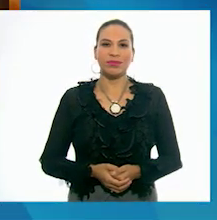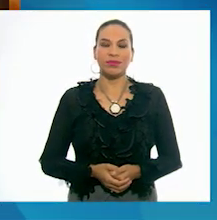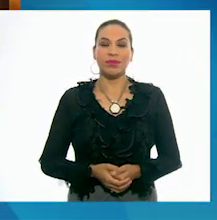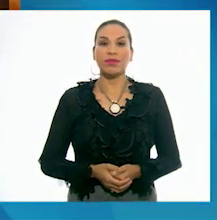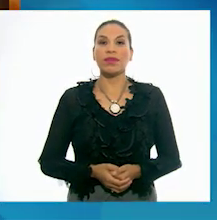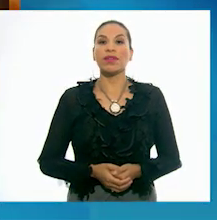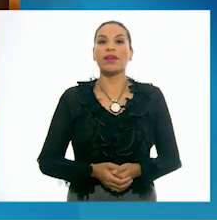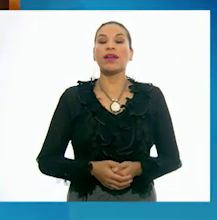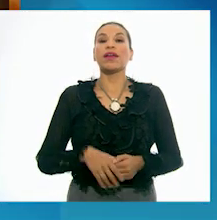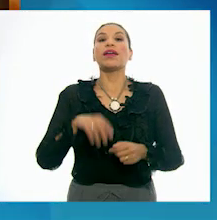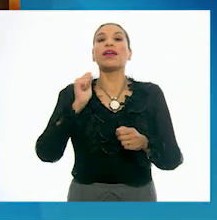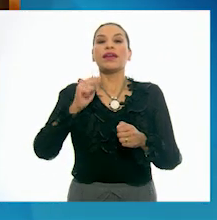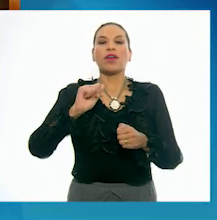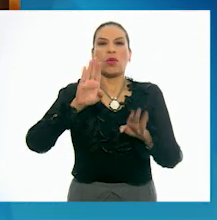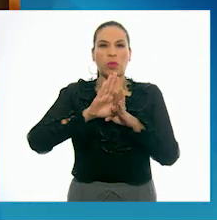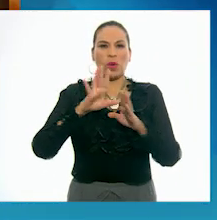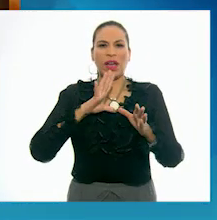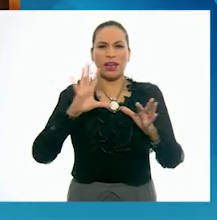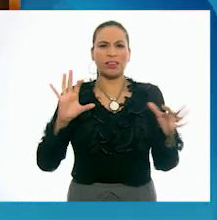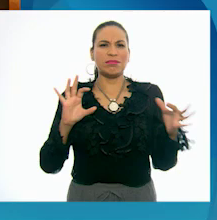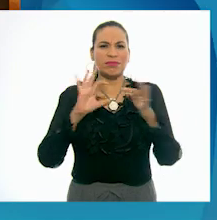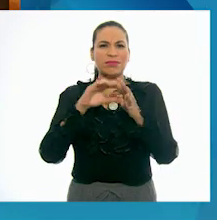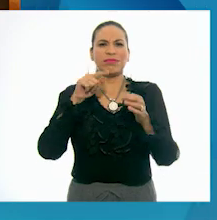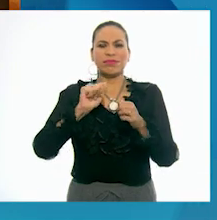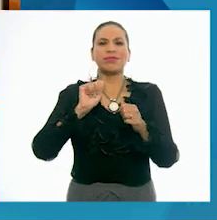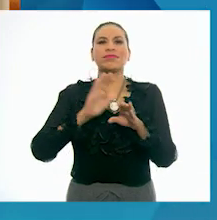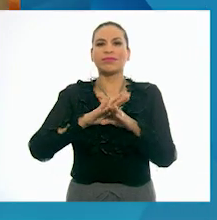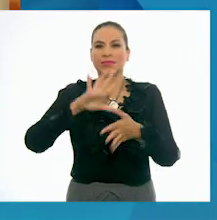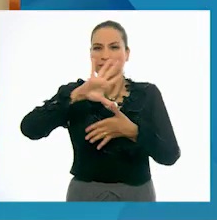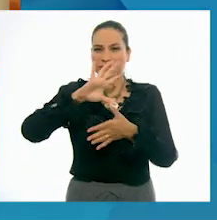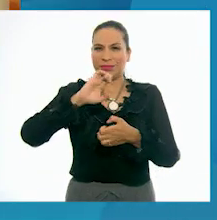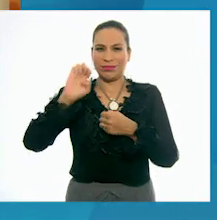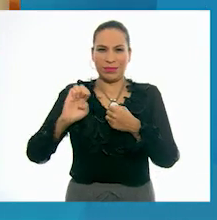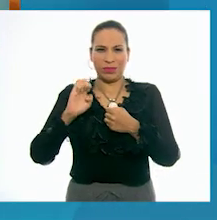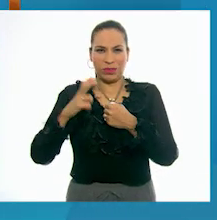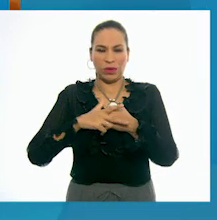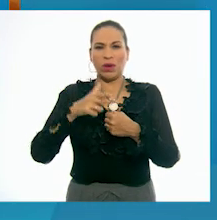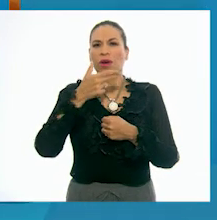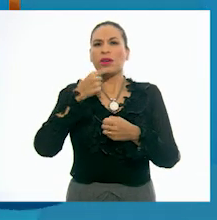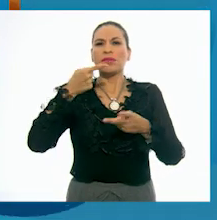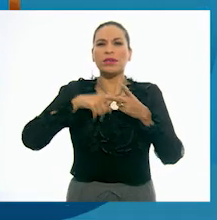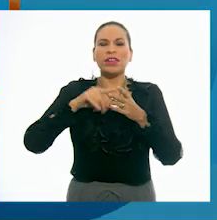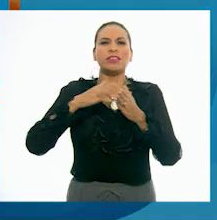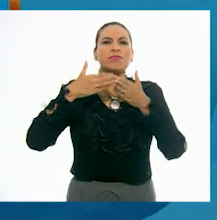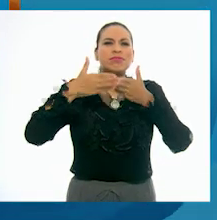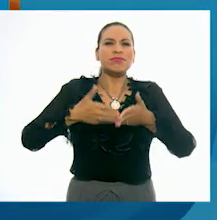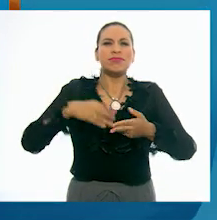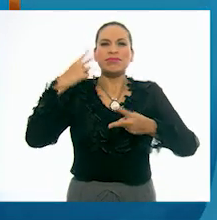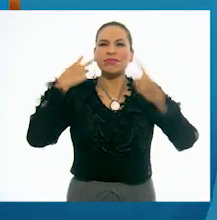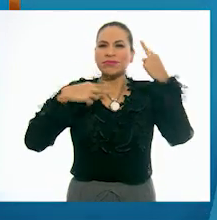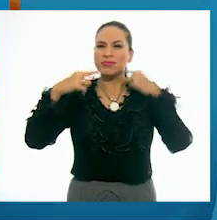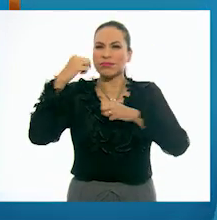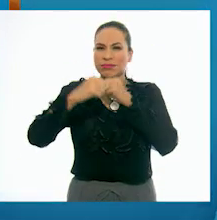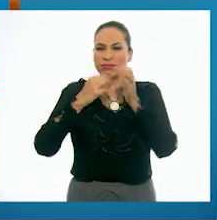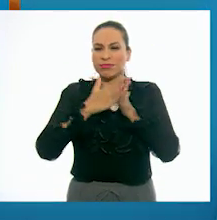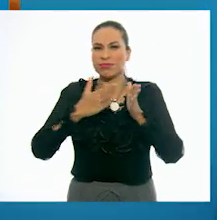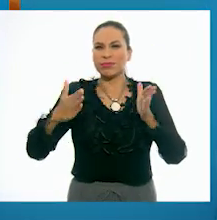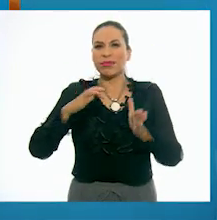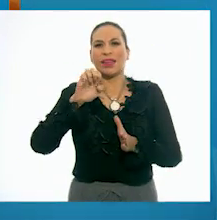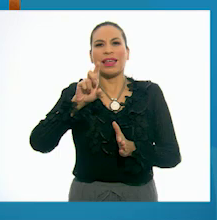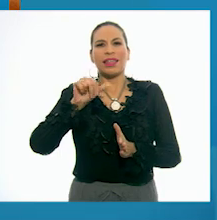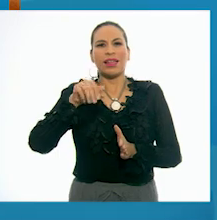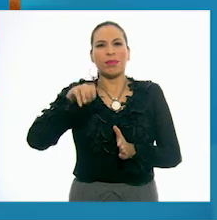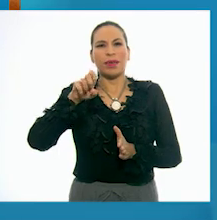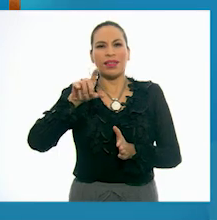El encuentro de América y Europa. Desde que el hombre comenzó a explorar y hasta la Edad Media, durante el